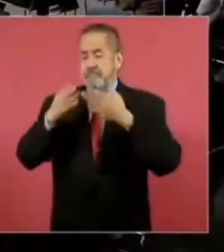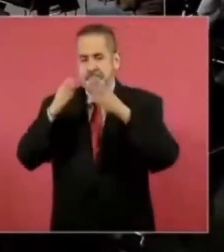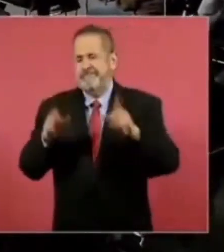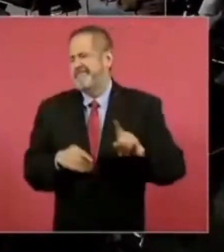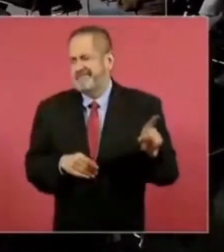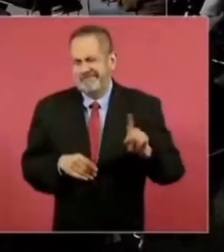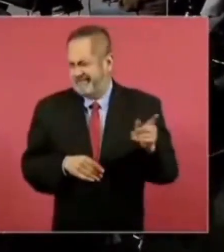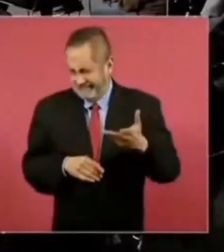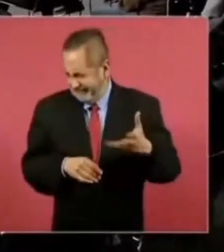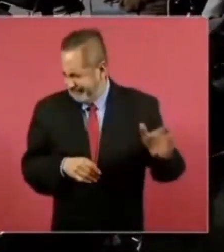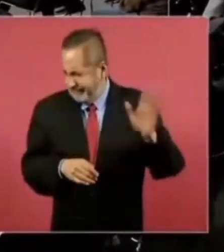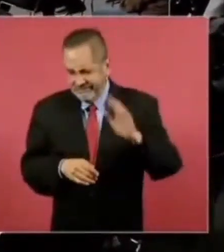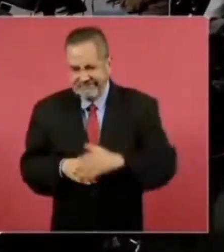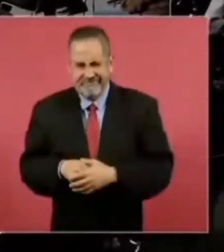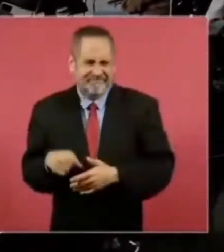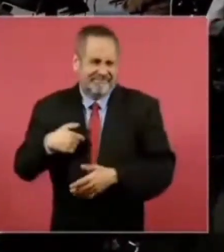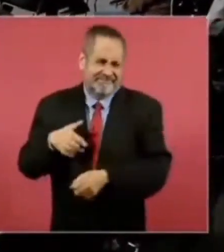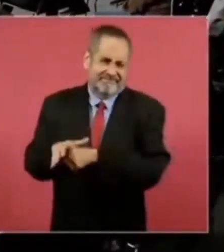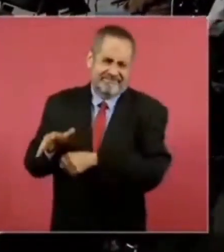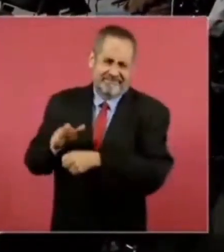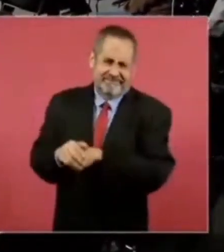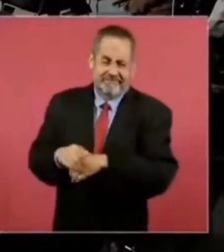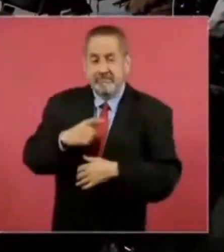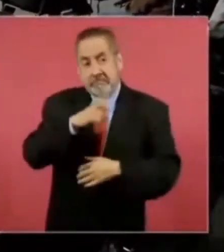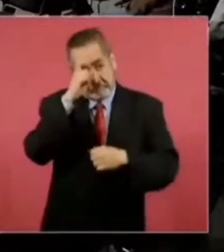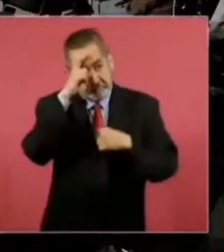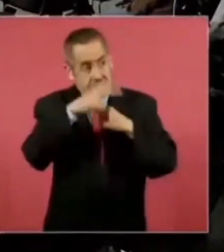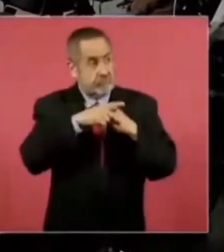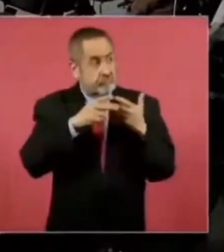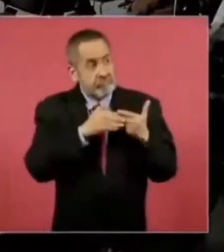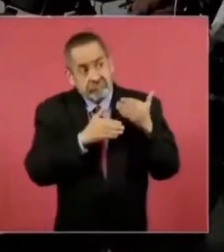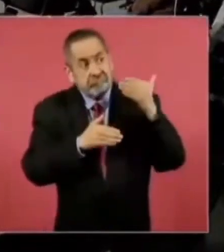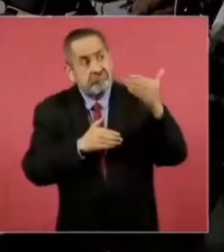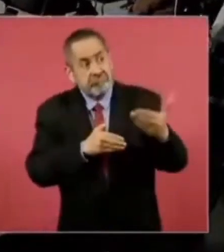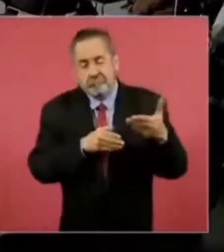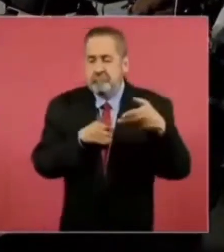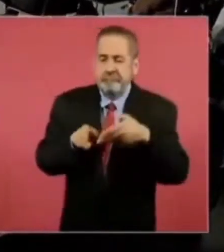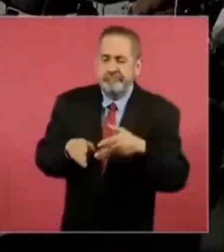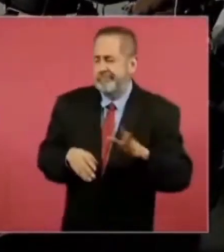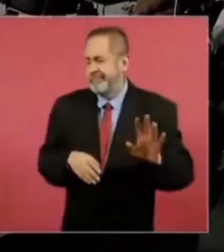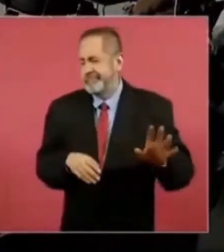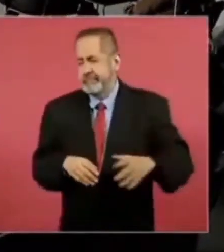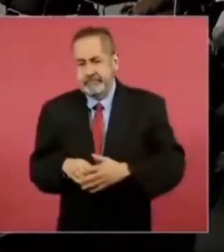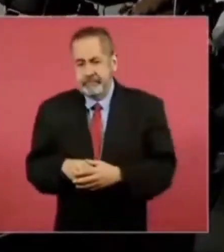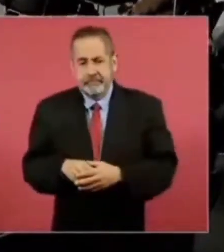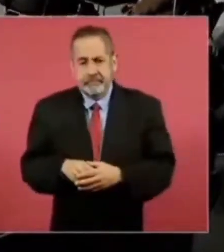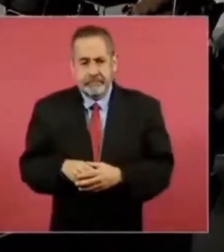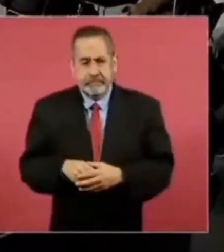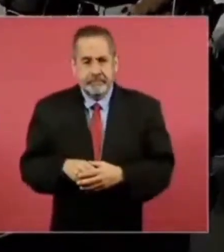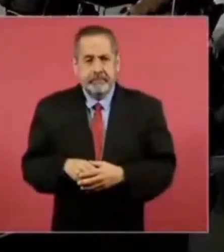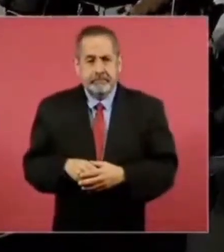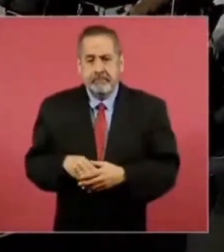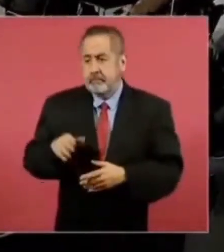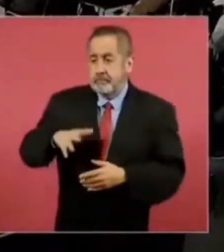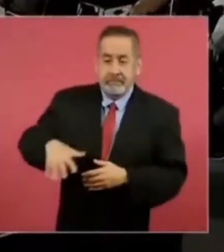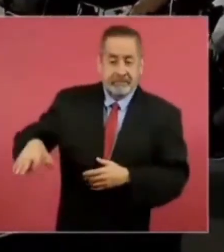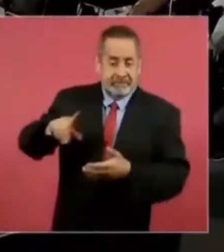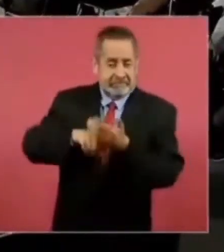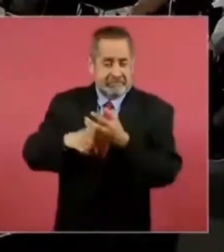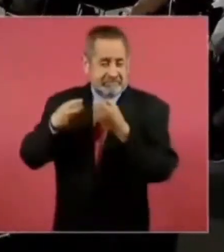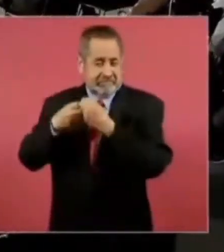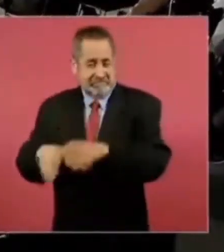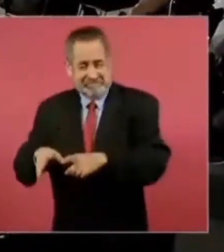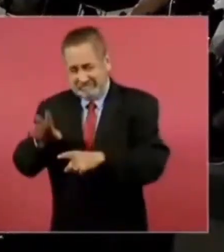creer los europeos. No quiere decir que todo fue barbarie,